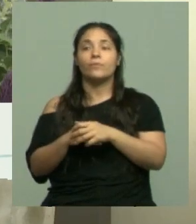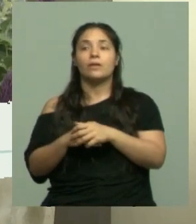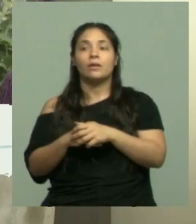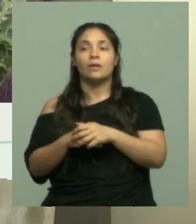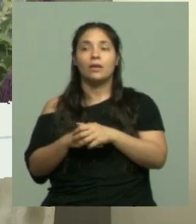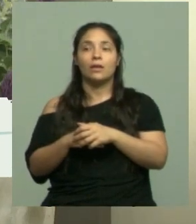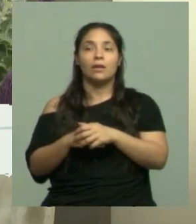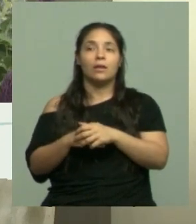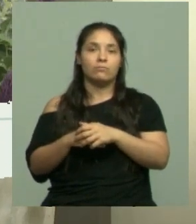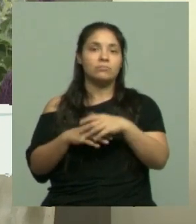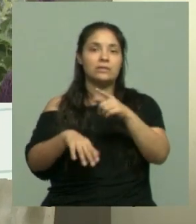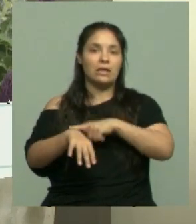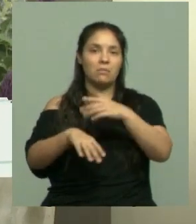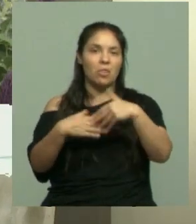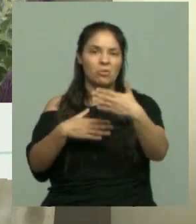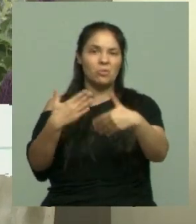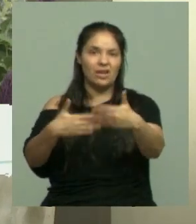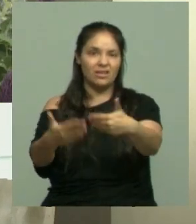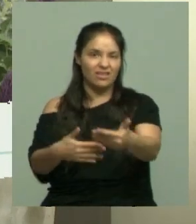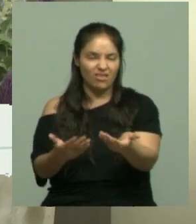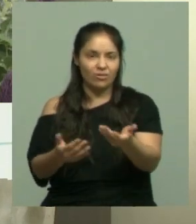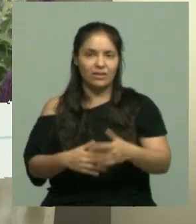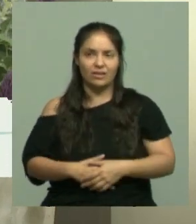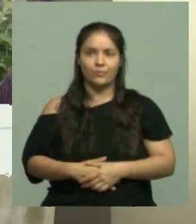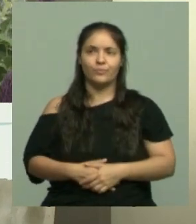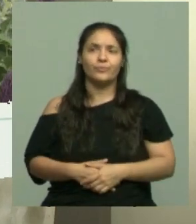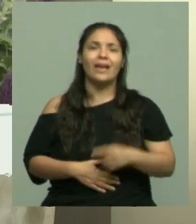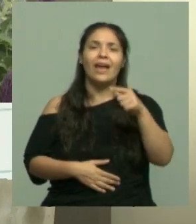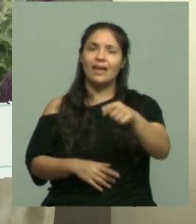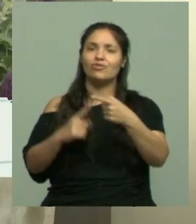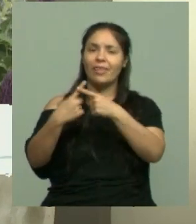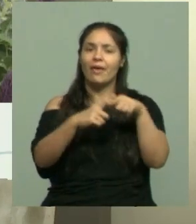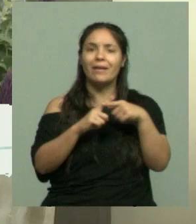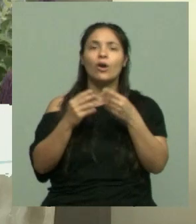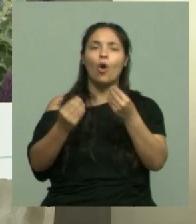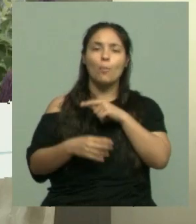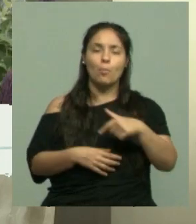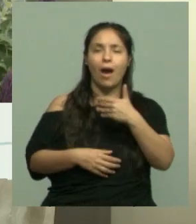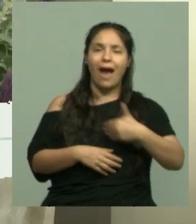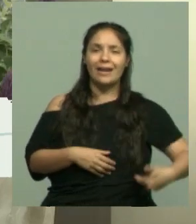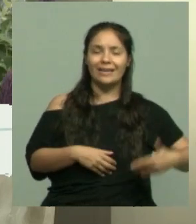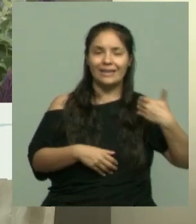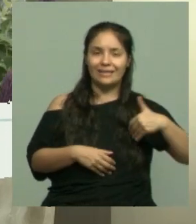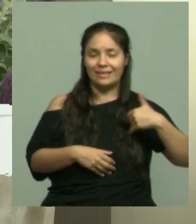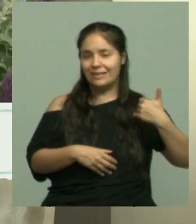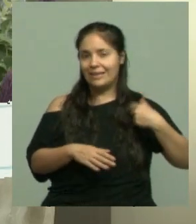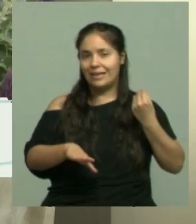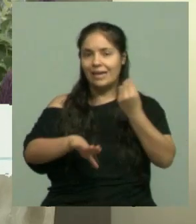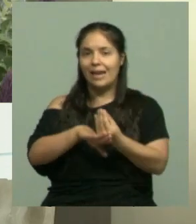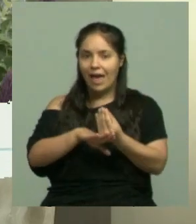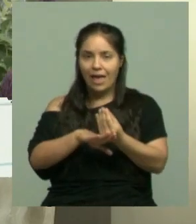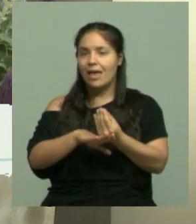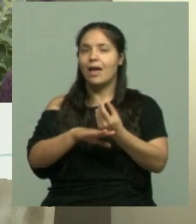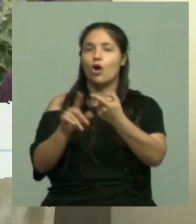de durabilidad. Creo que las principales discusiones van a ir por ahí, y justamente también ver cuál es el rol del